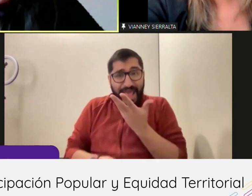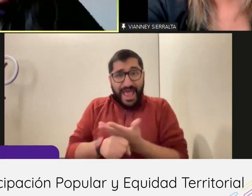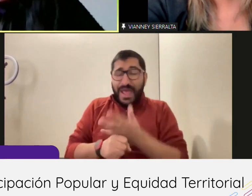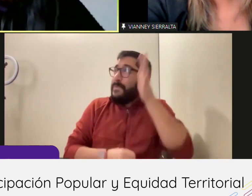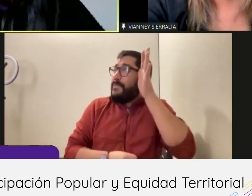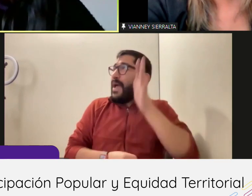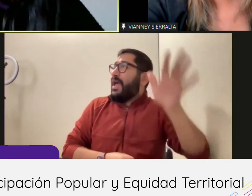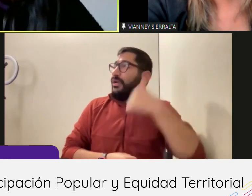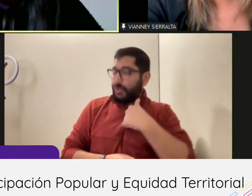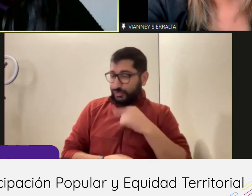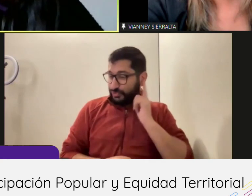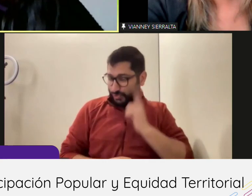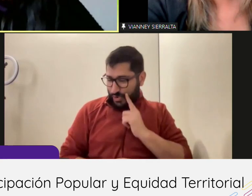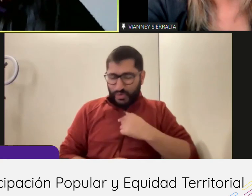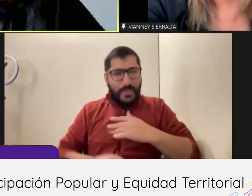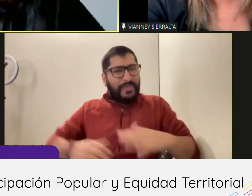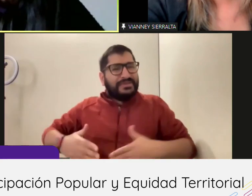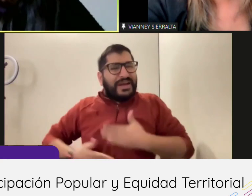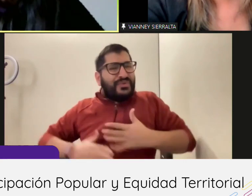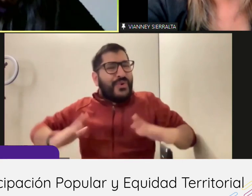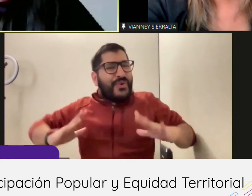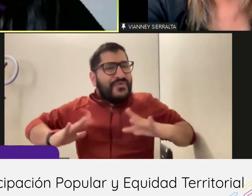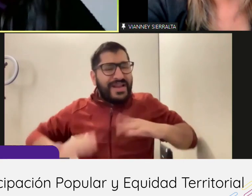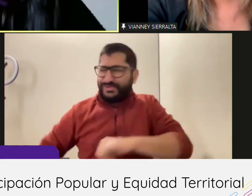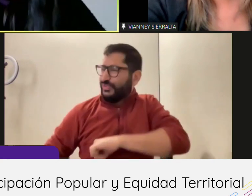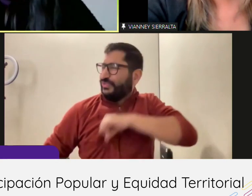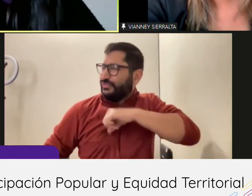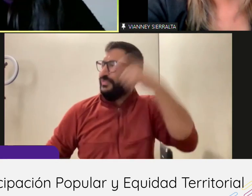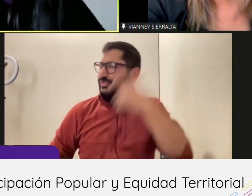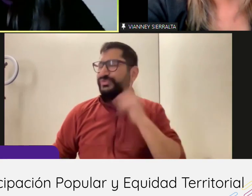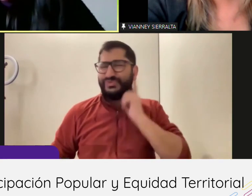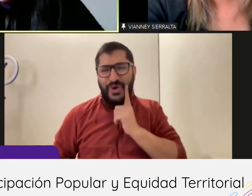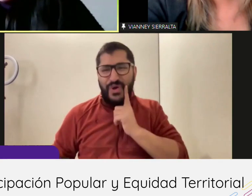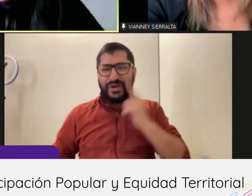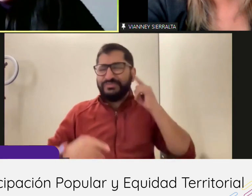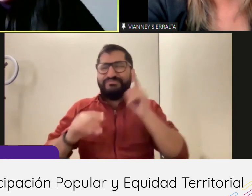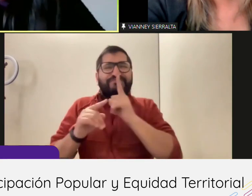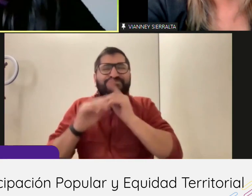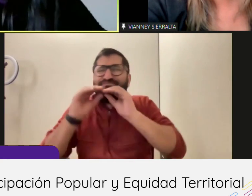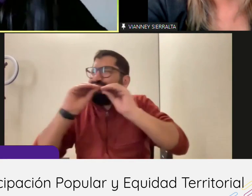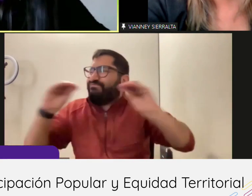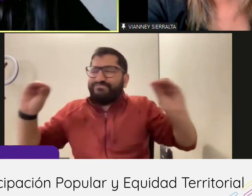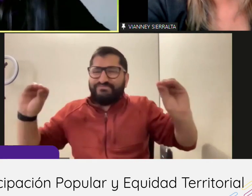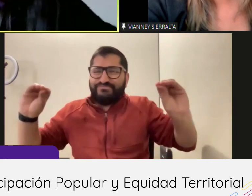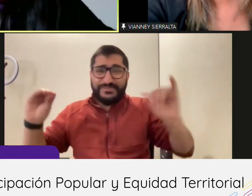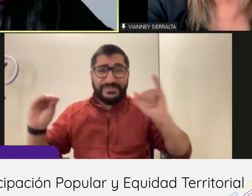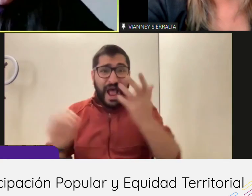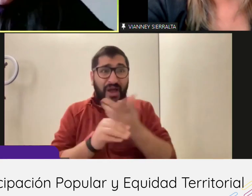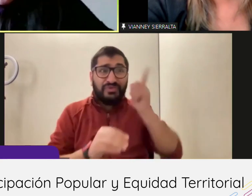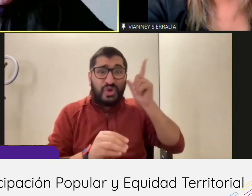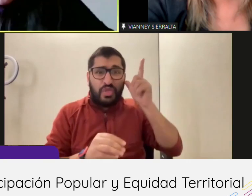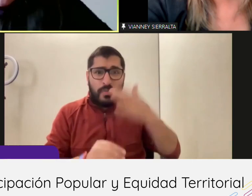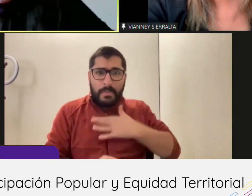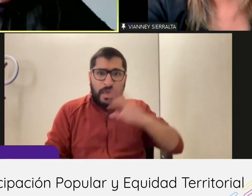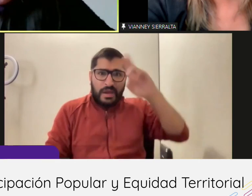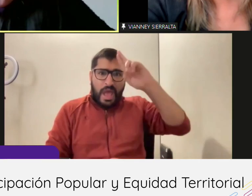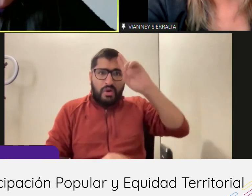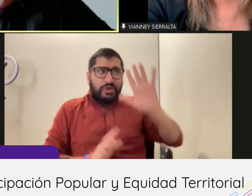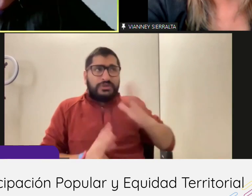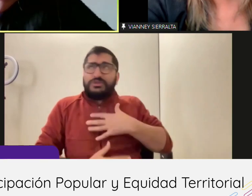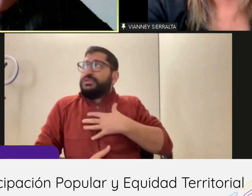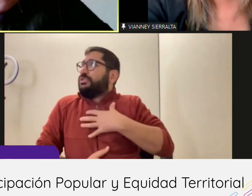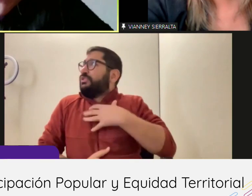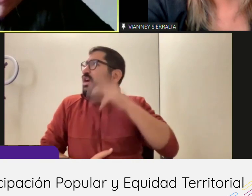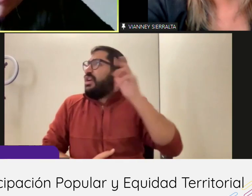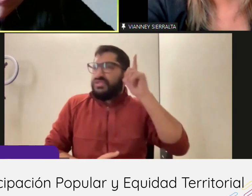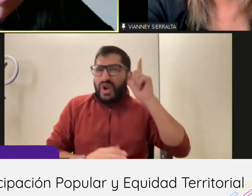ese ejercicio de empatía. Y nosotros, como sordos, vivimos eso, pero nos sentimos felices y dignos